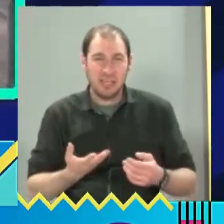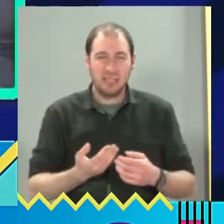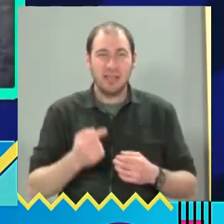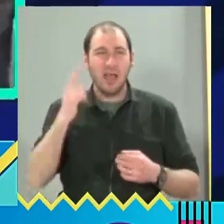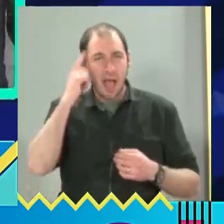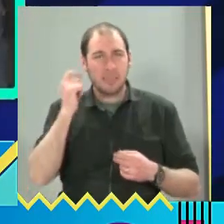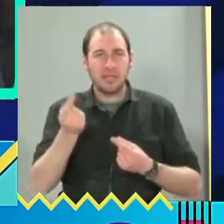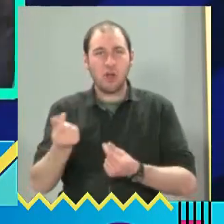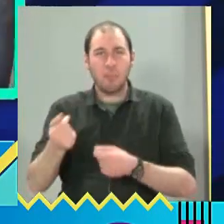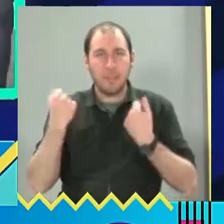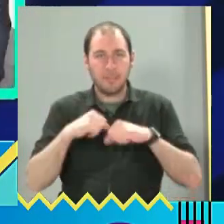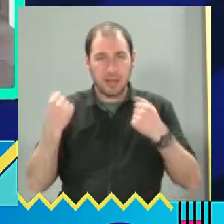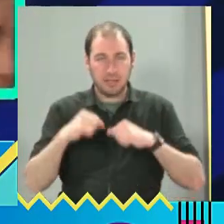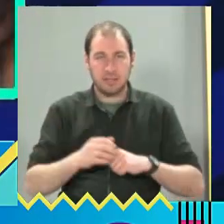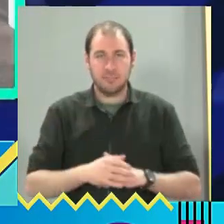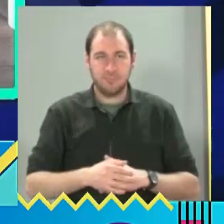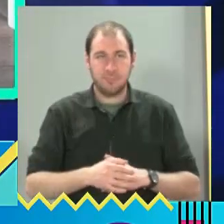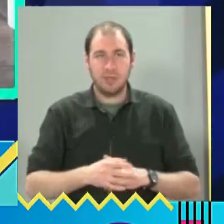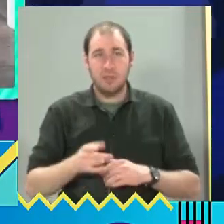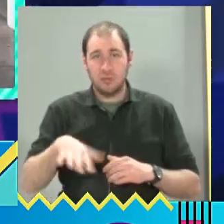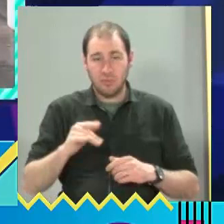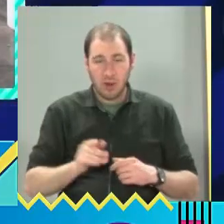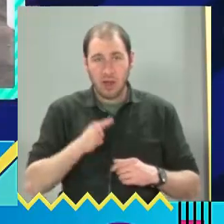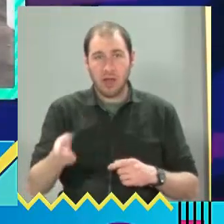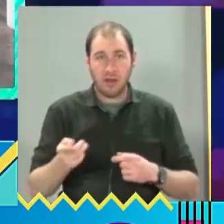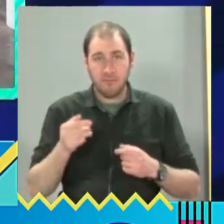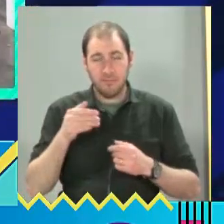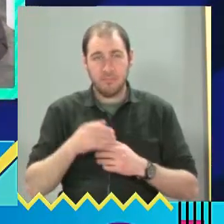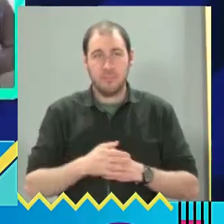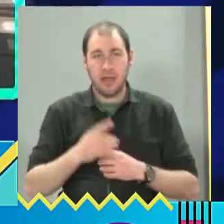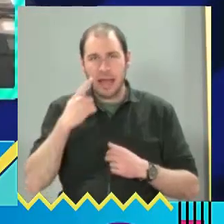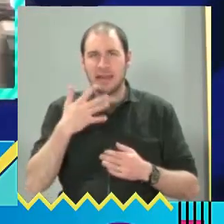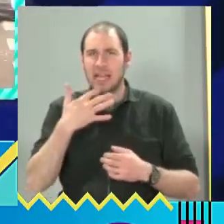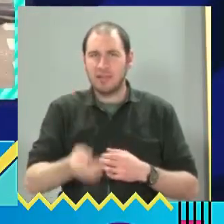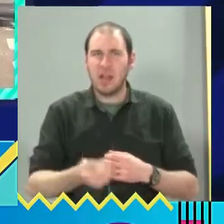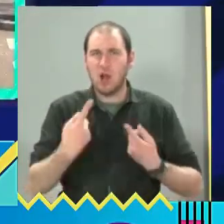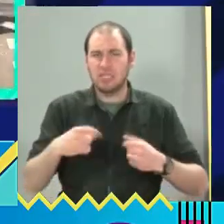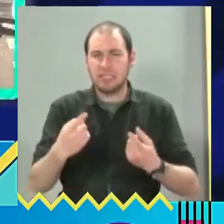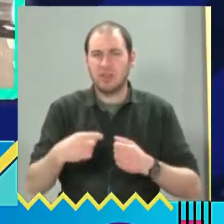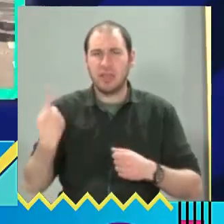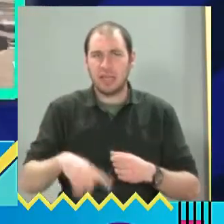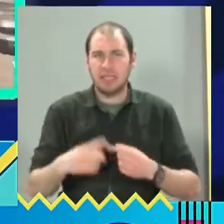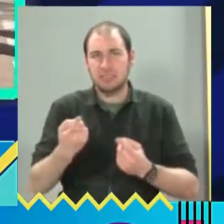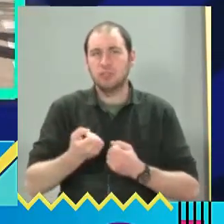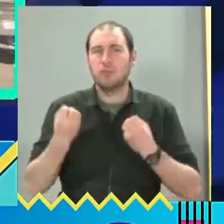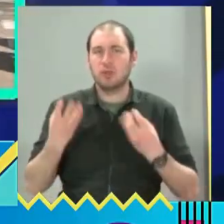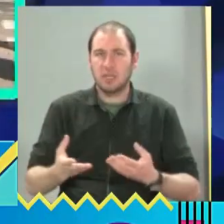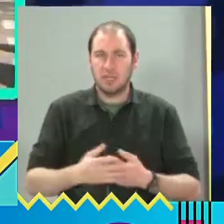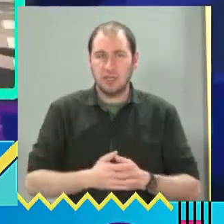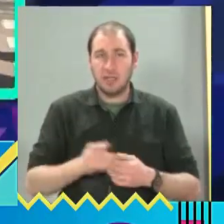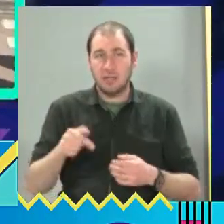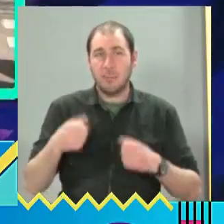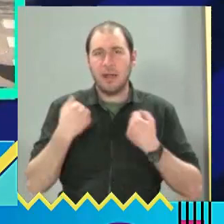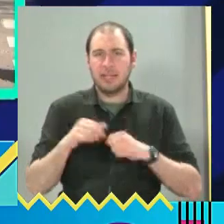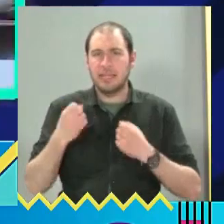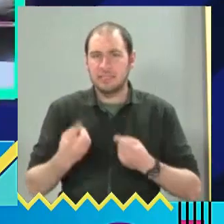ser consumidores entrenados. Cuando voy a un lugar, ver realmente qué es lo que necesito y por qué lo necesito. ¿Es esto lo que